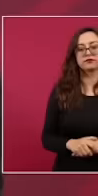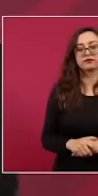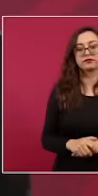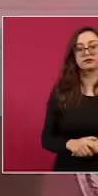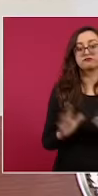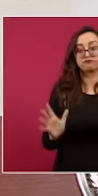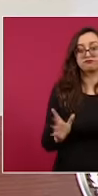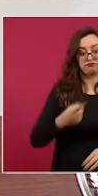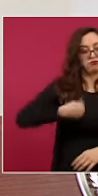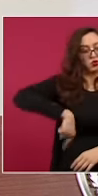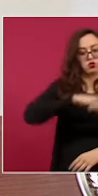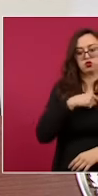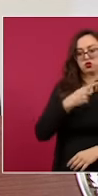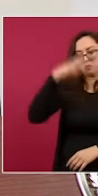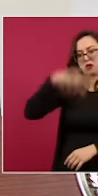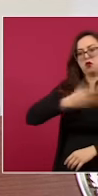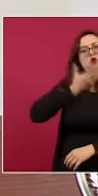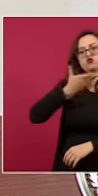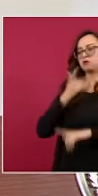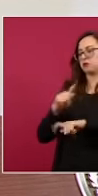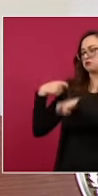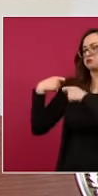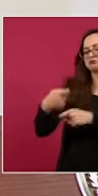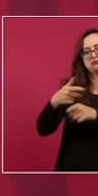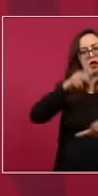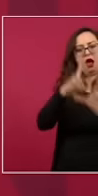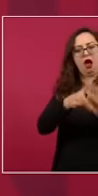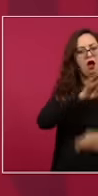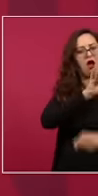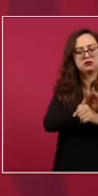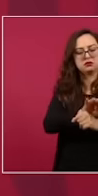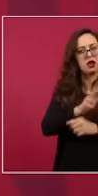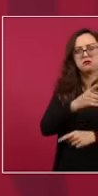con apego a nuestra tradición de asilo.